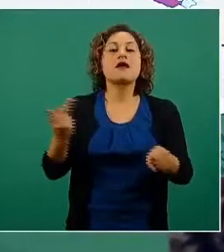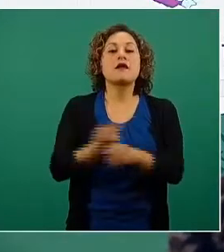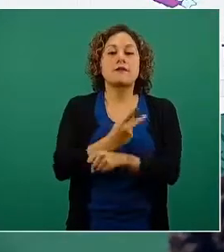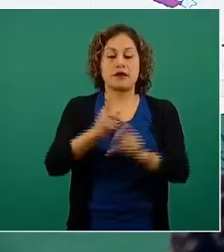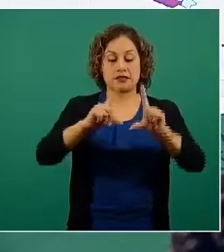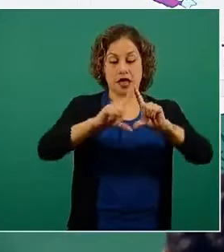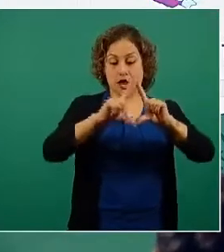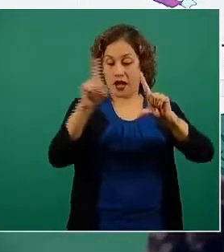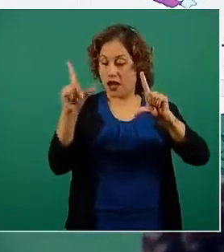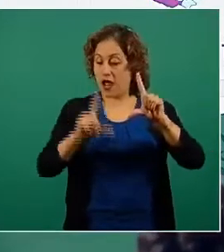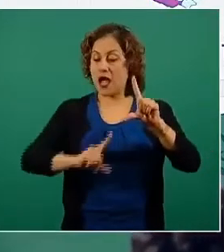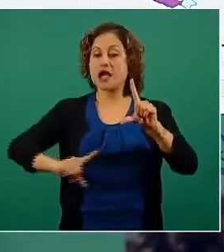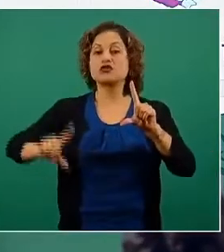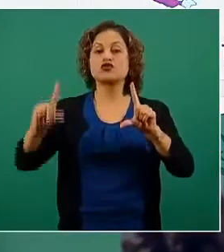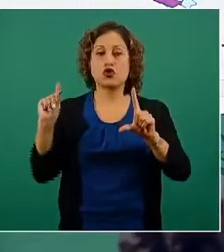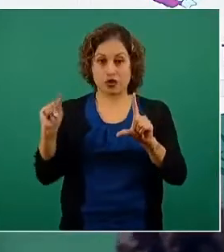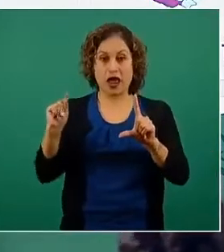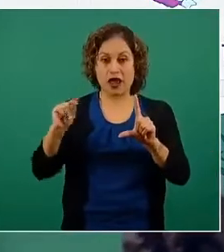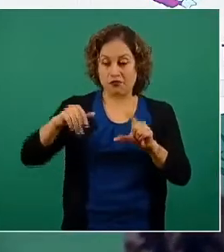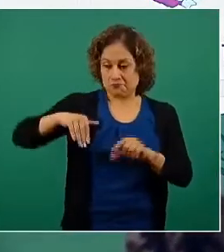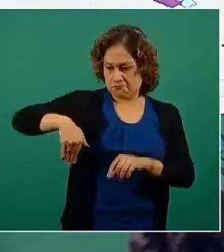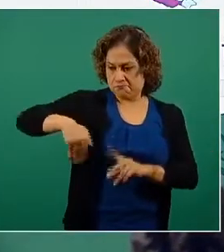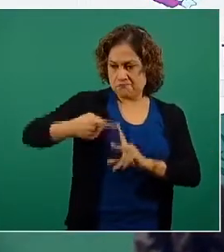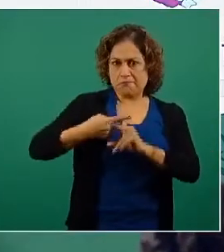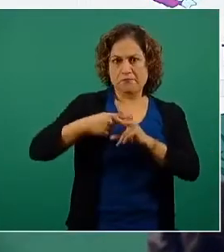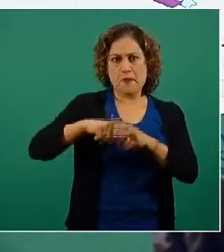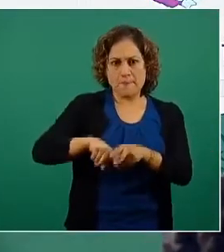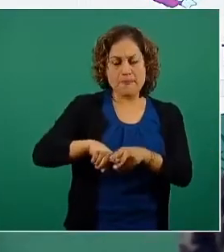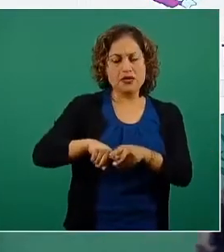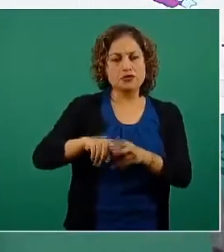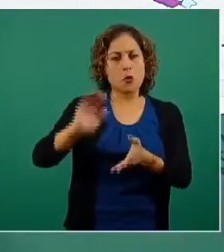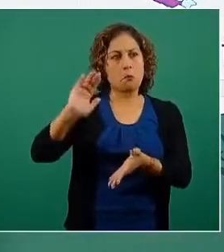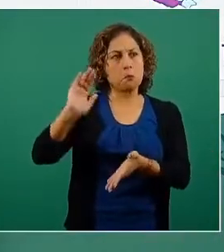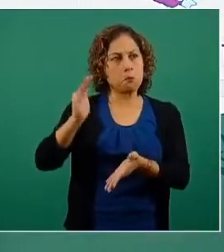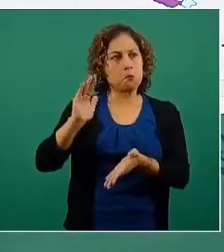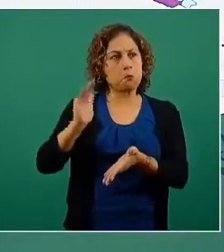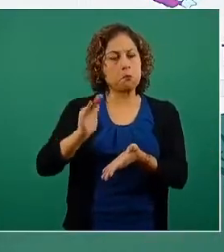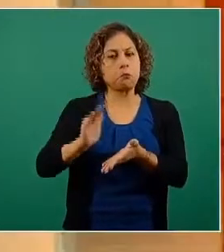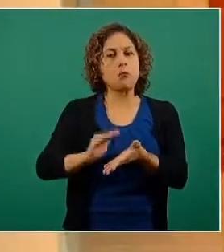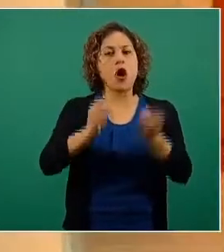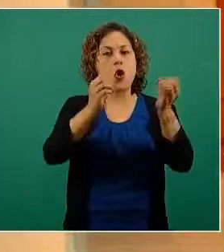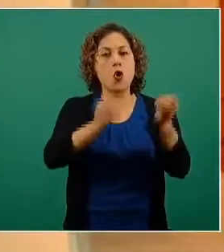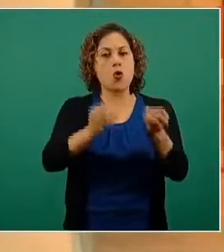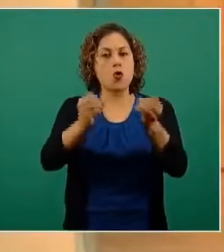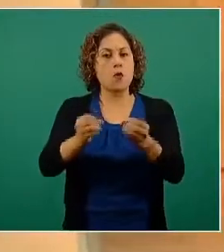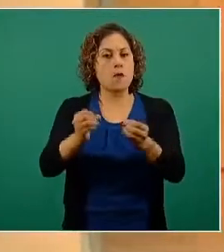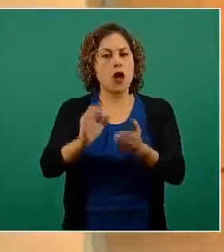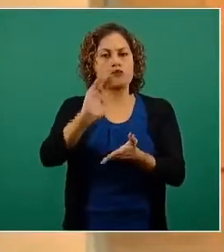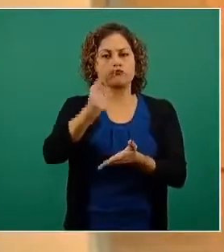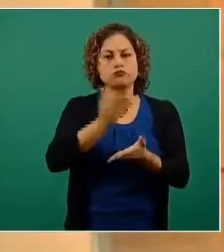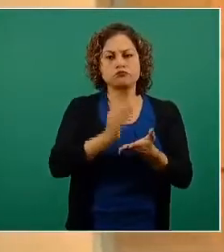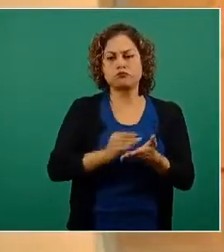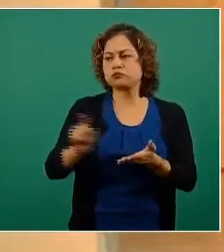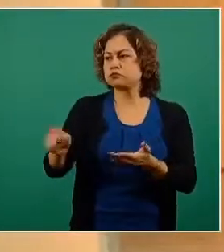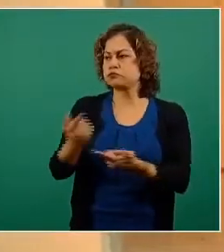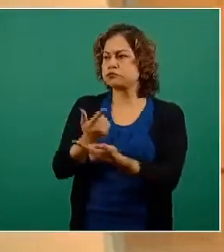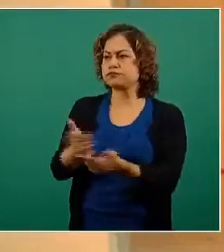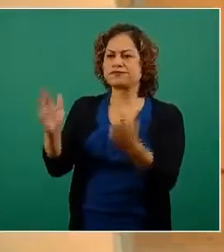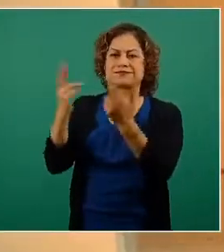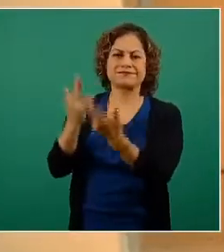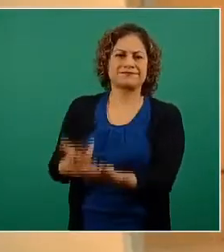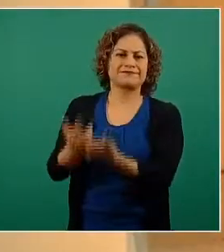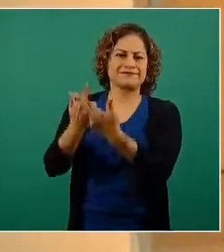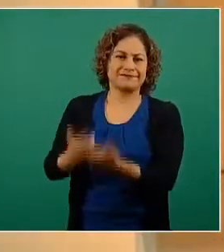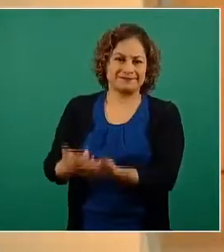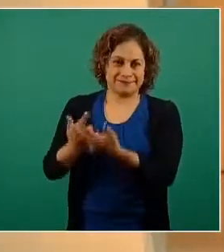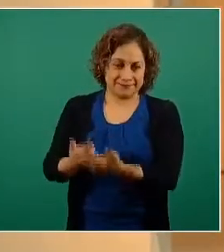y estamos hablando específicamente para la disponibilidad de camas de hospitalización general. Ahorita vamos a ver la hospitalización